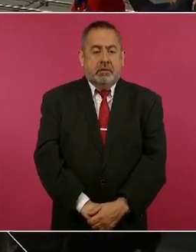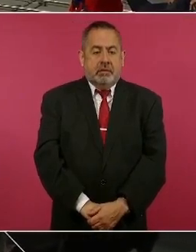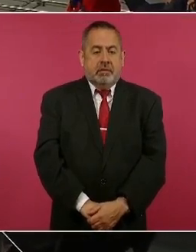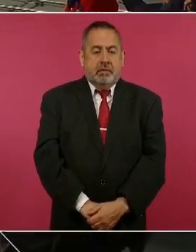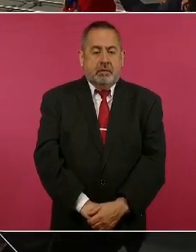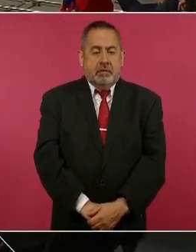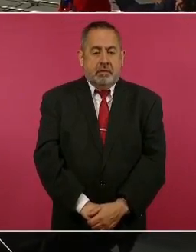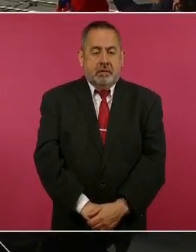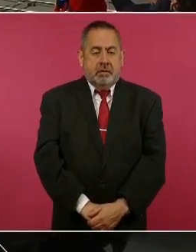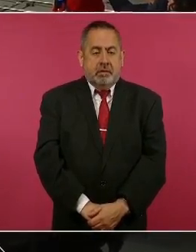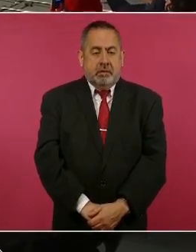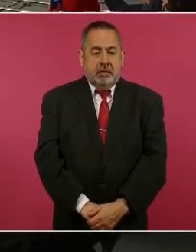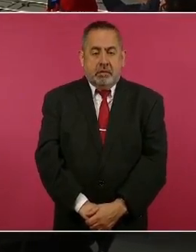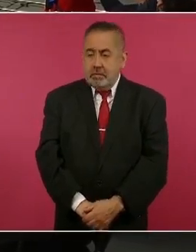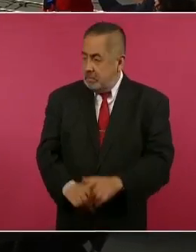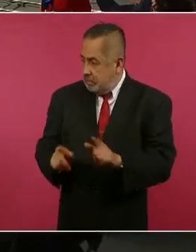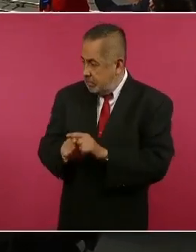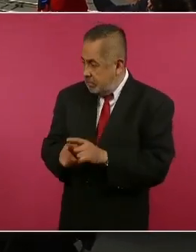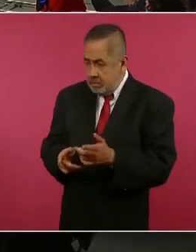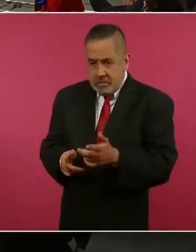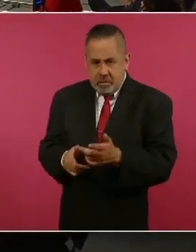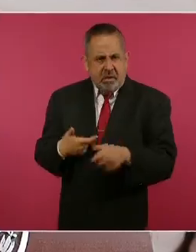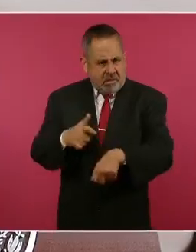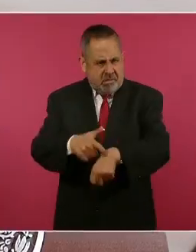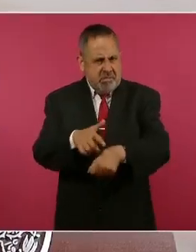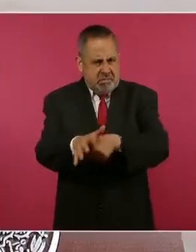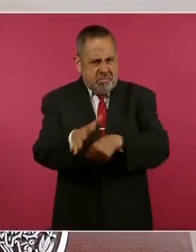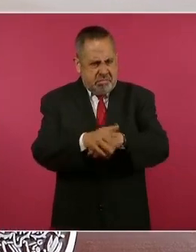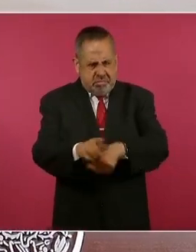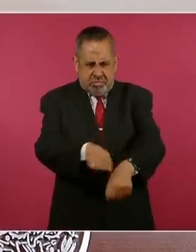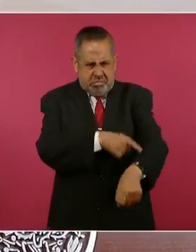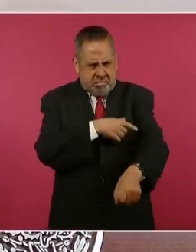El todo. Si hay tiempo.